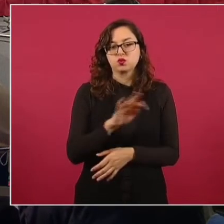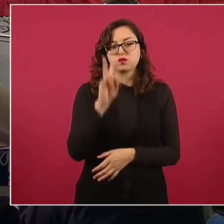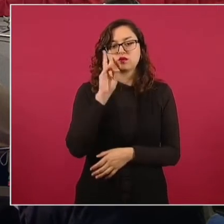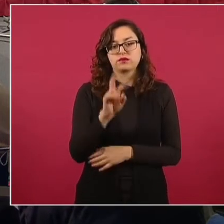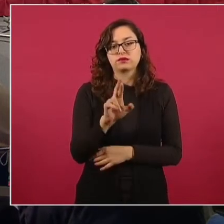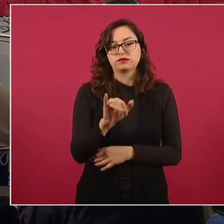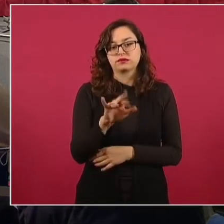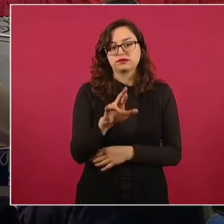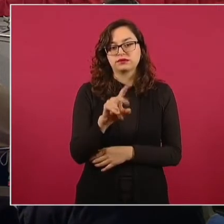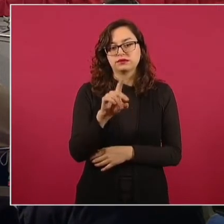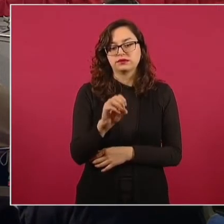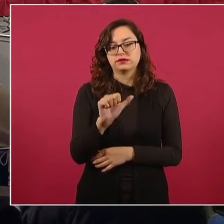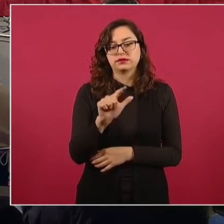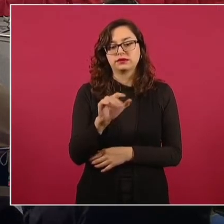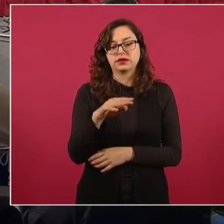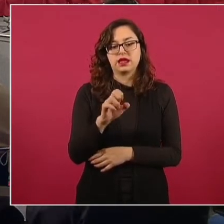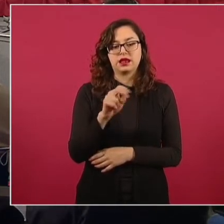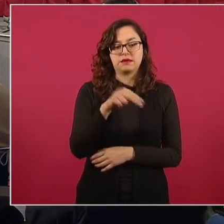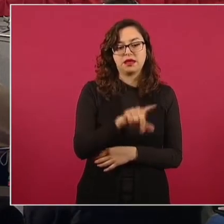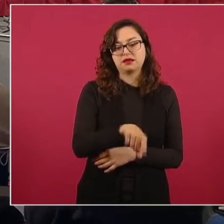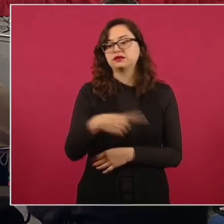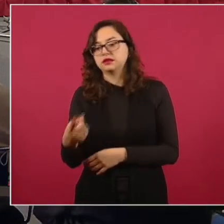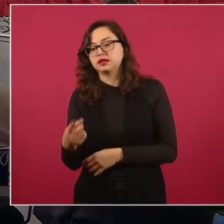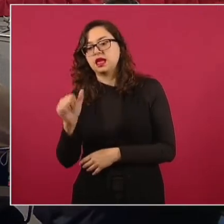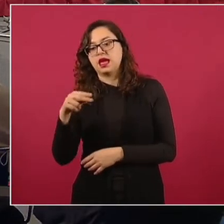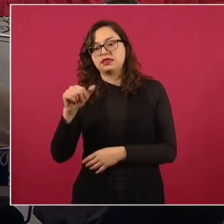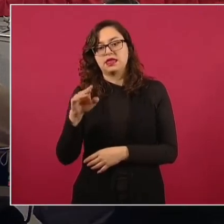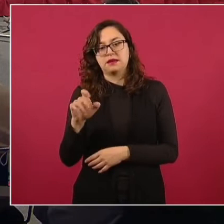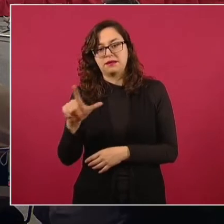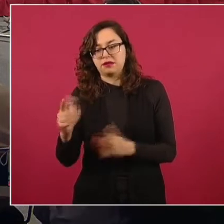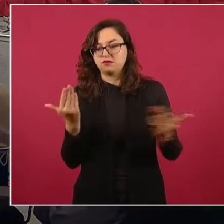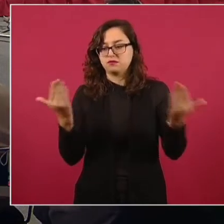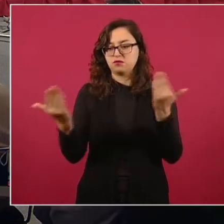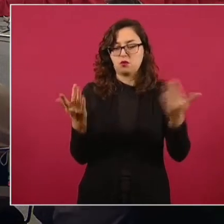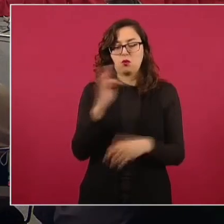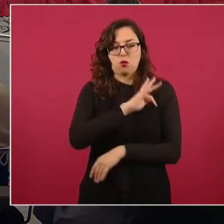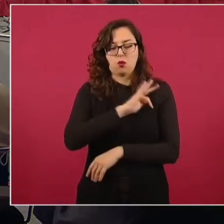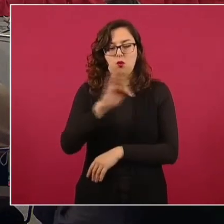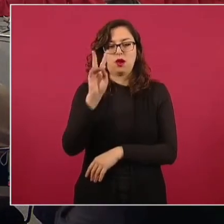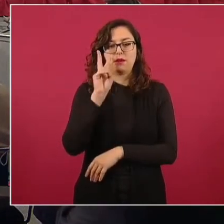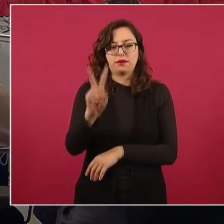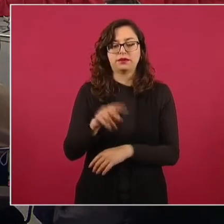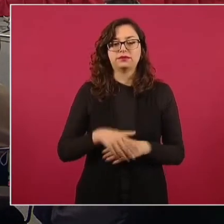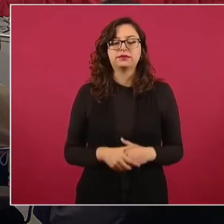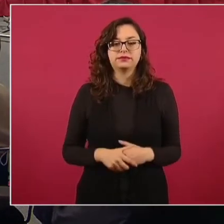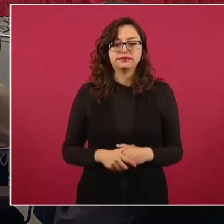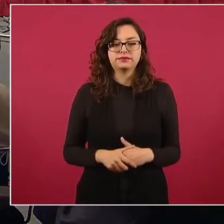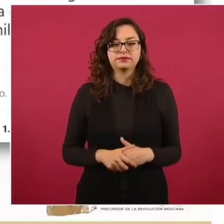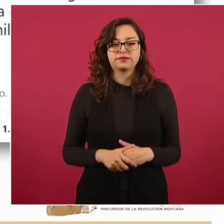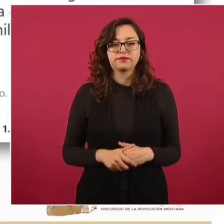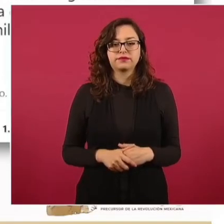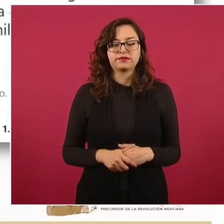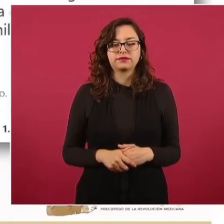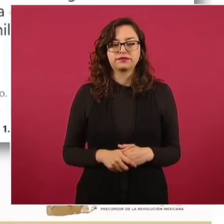Ricardo Alemán y lo que dice Anabel Hernández. Aquí del lado derecho vemos lo que dice Anabel Hernández. Una fuente